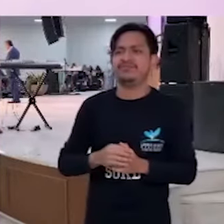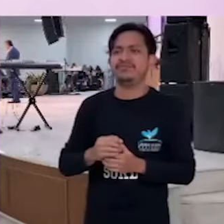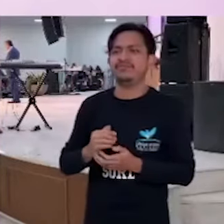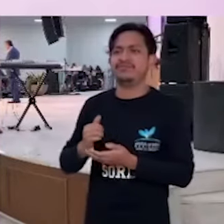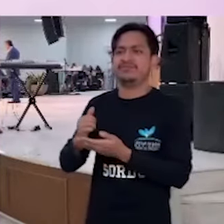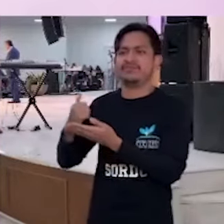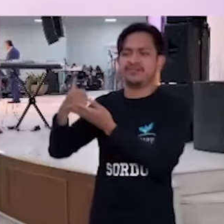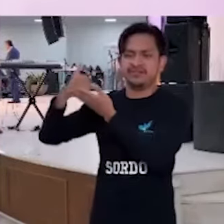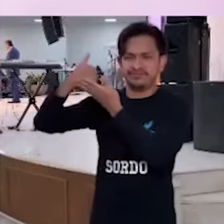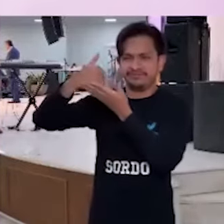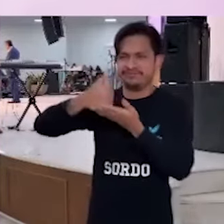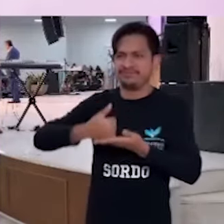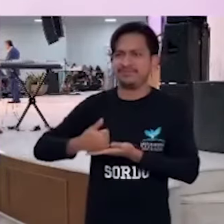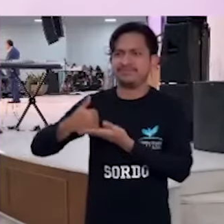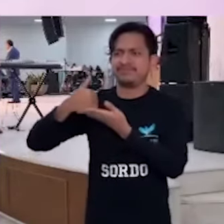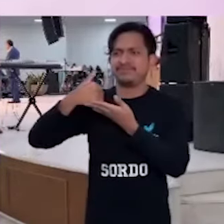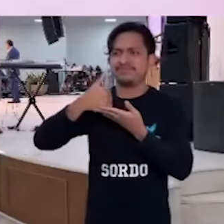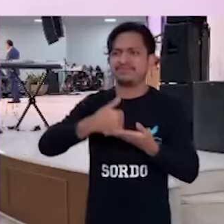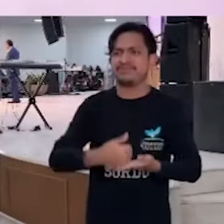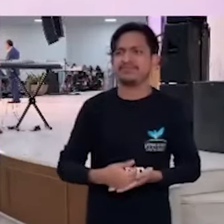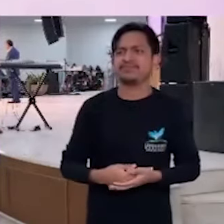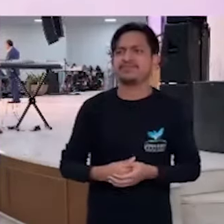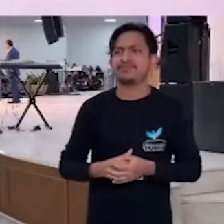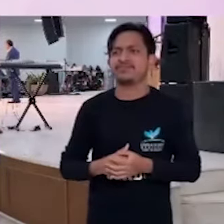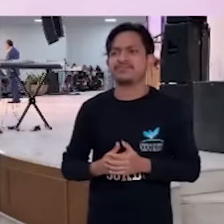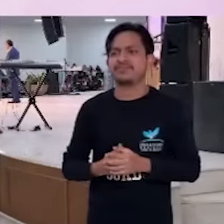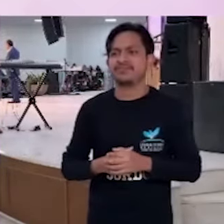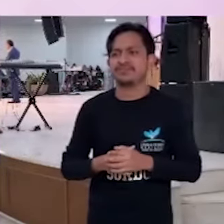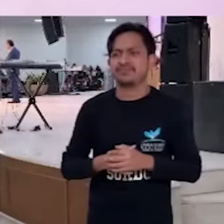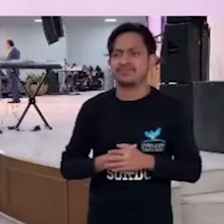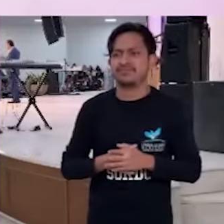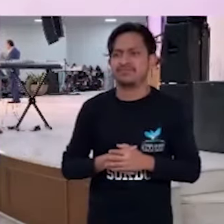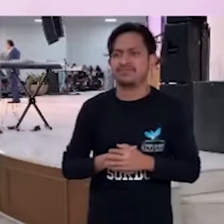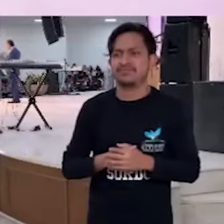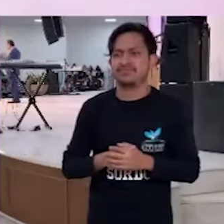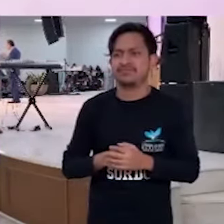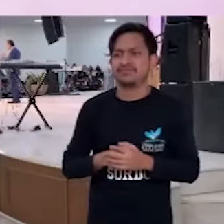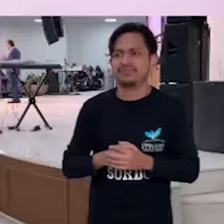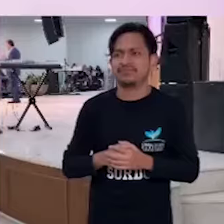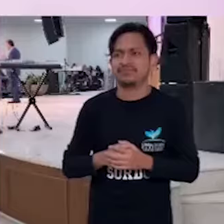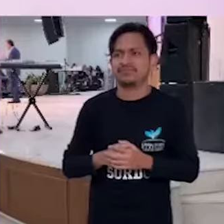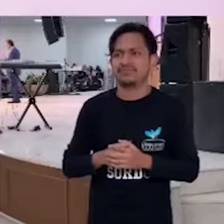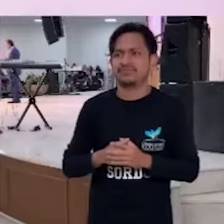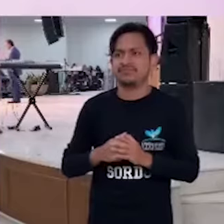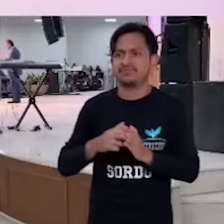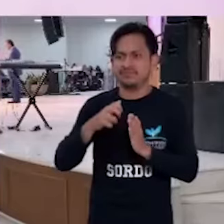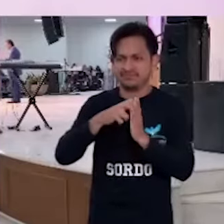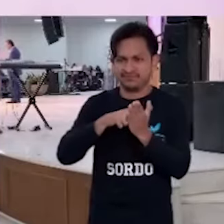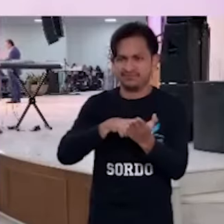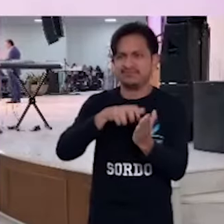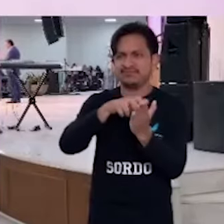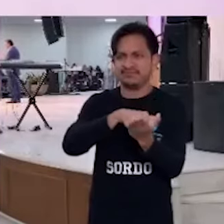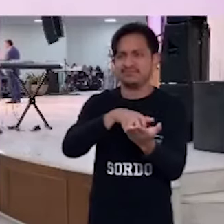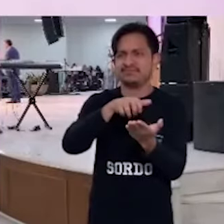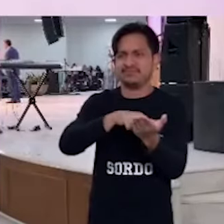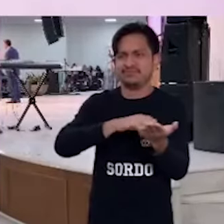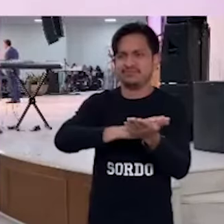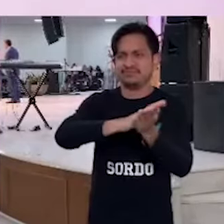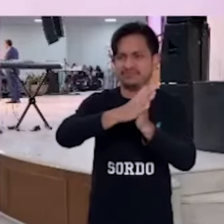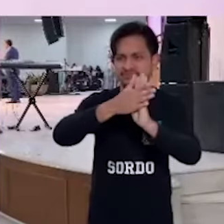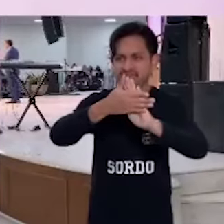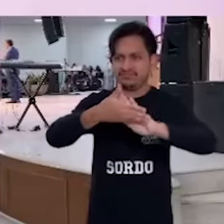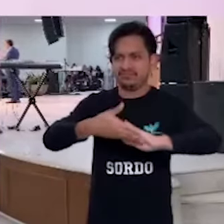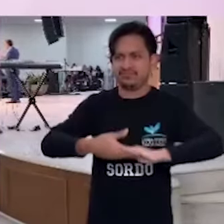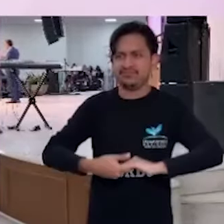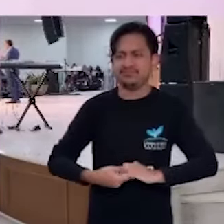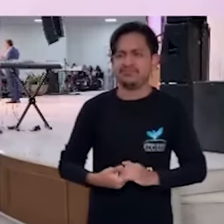perfeccionar tu obra en su vida, Señor, y que aquellas áreas que han sido destruidas por medio de este